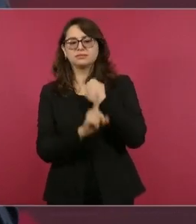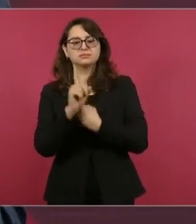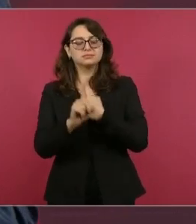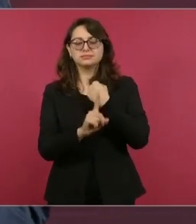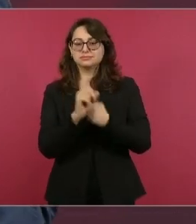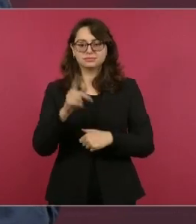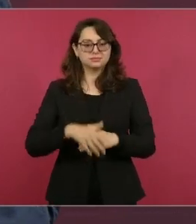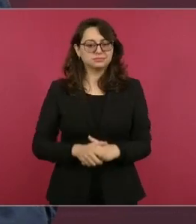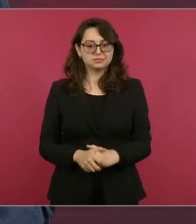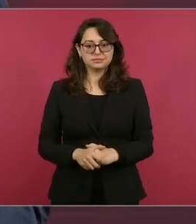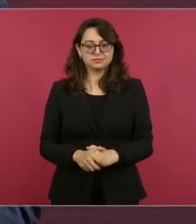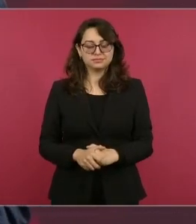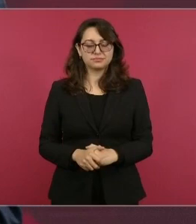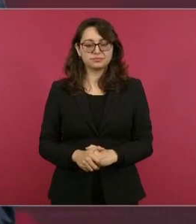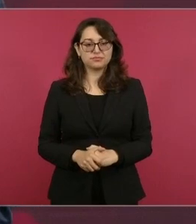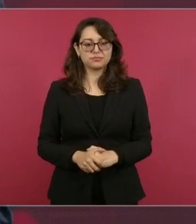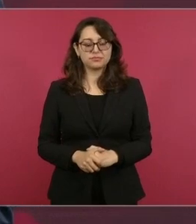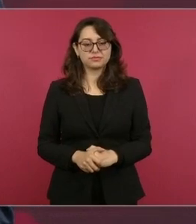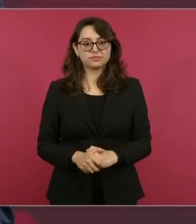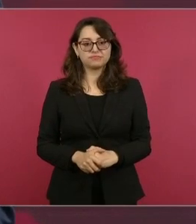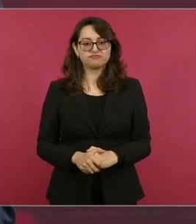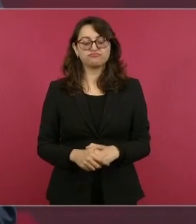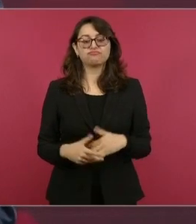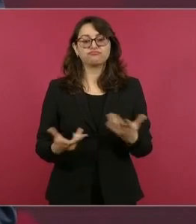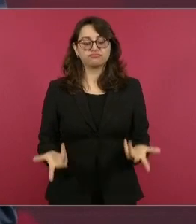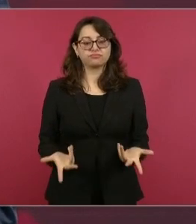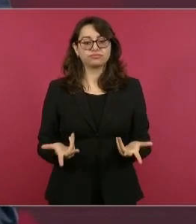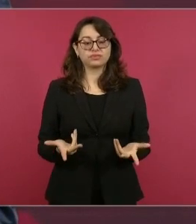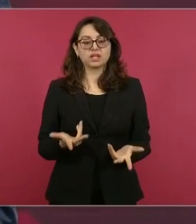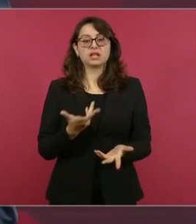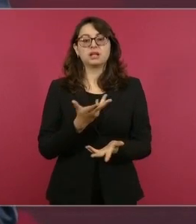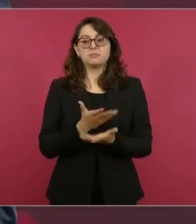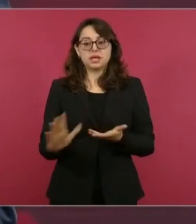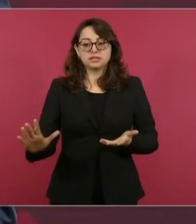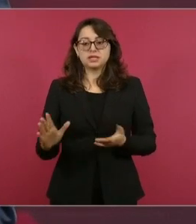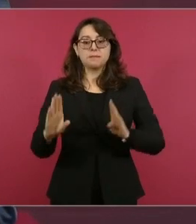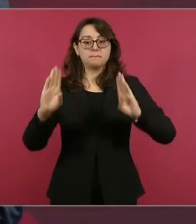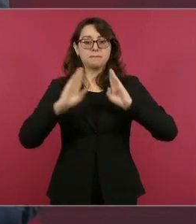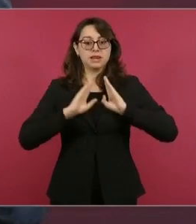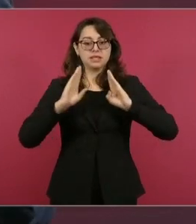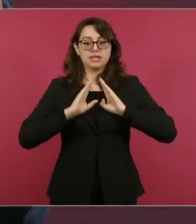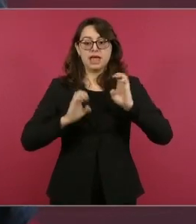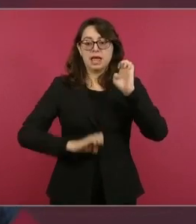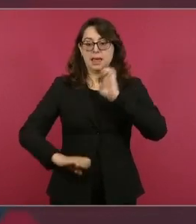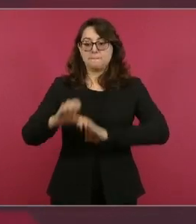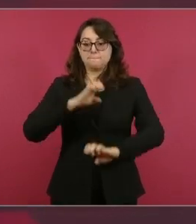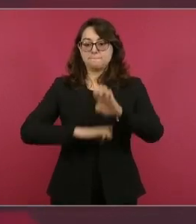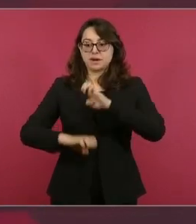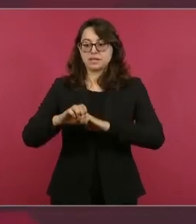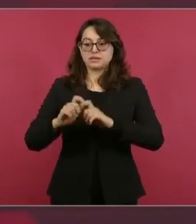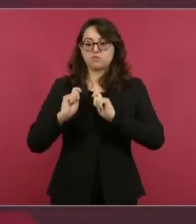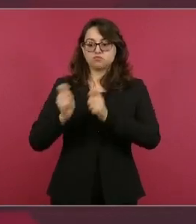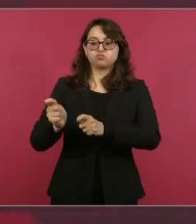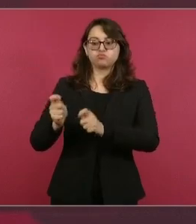se está buscando que se consoliden las empresas. ¿Por qué?